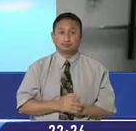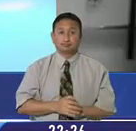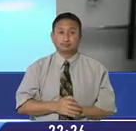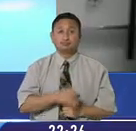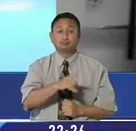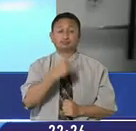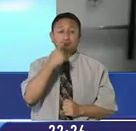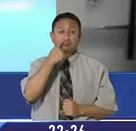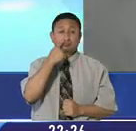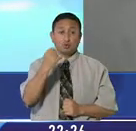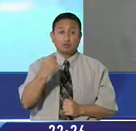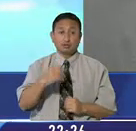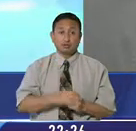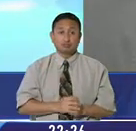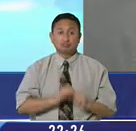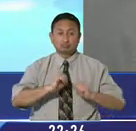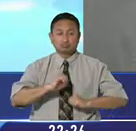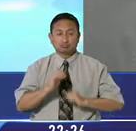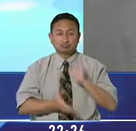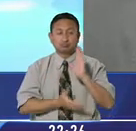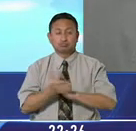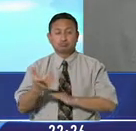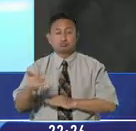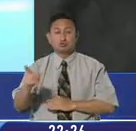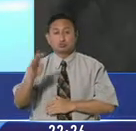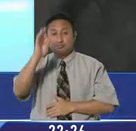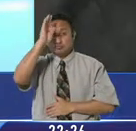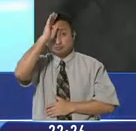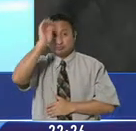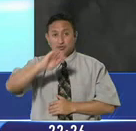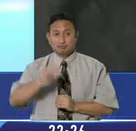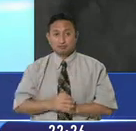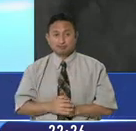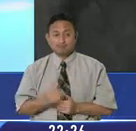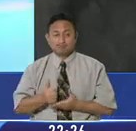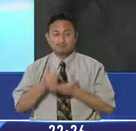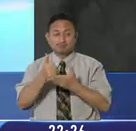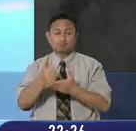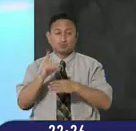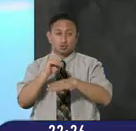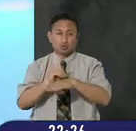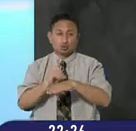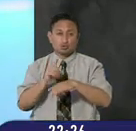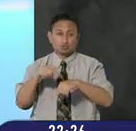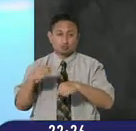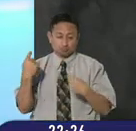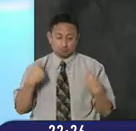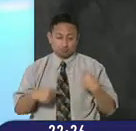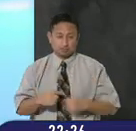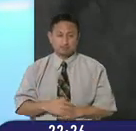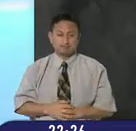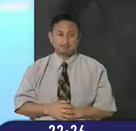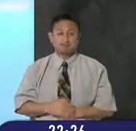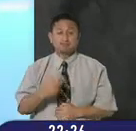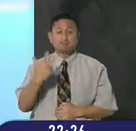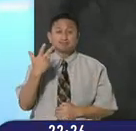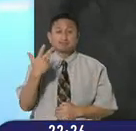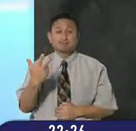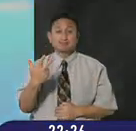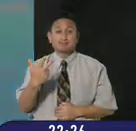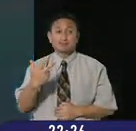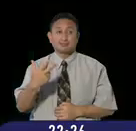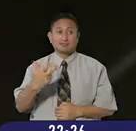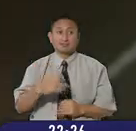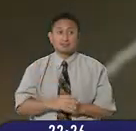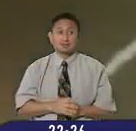el conductor agredido fue trasladado hasta una casa de salud donde recibió atención para sus heridas. 3 cortes realizados